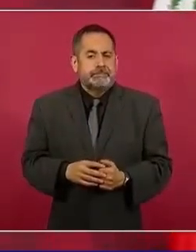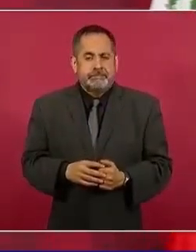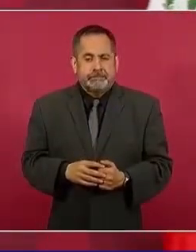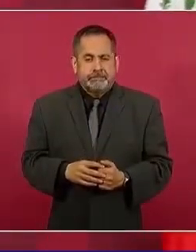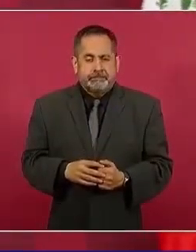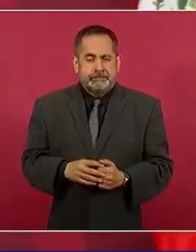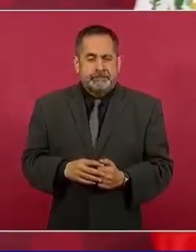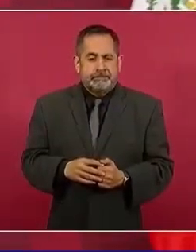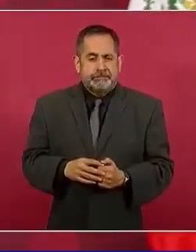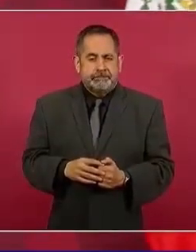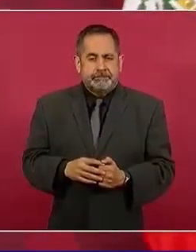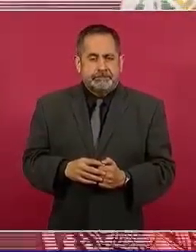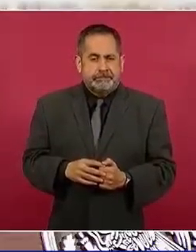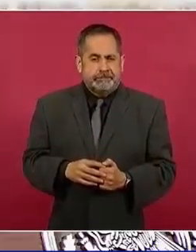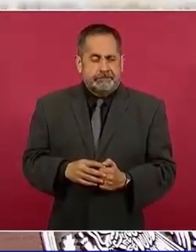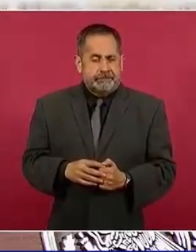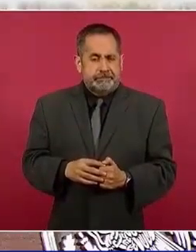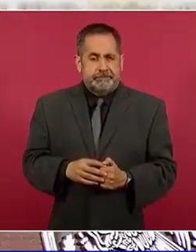Porque